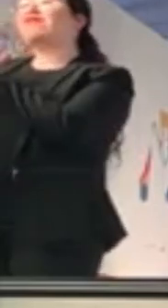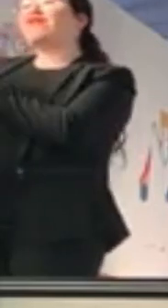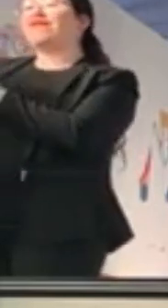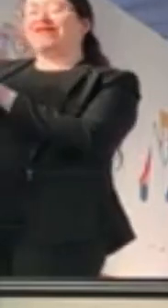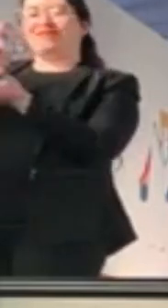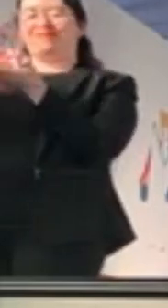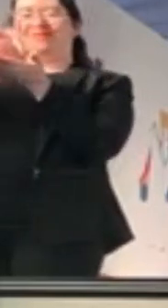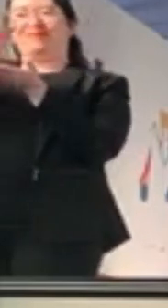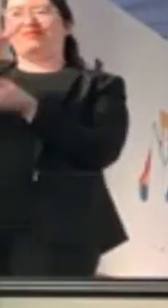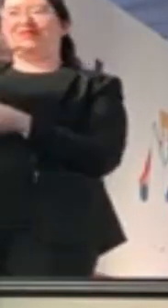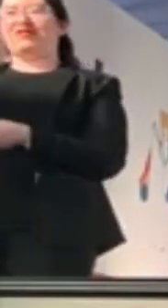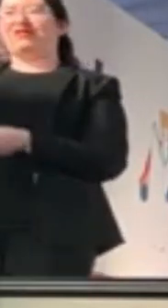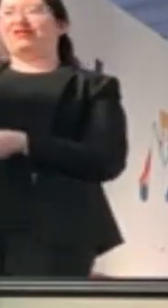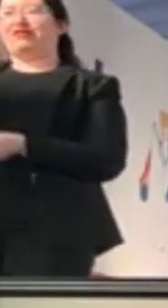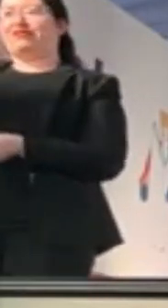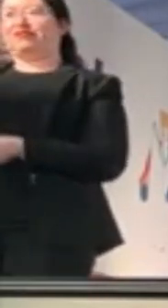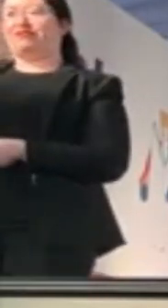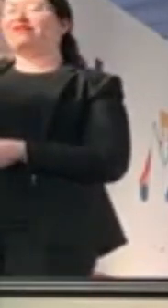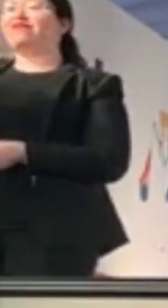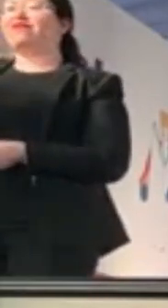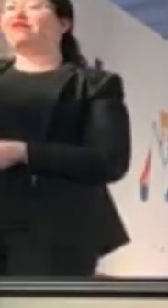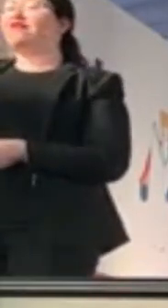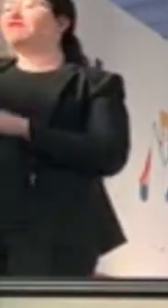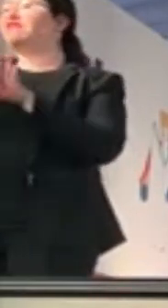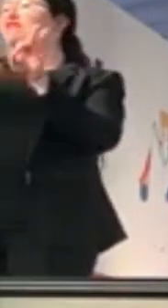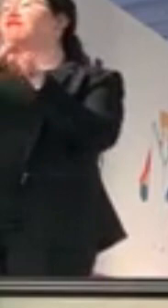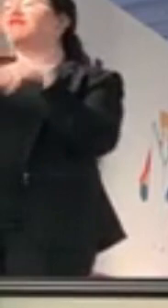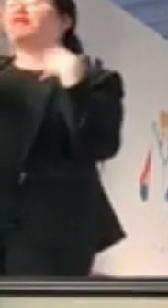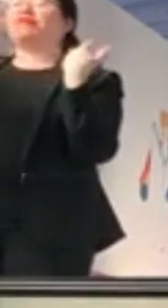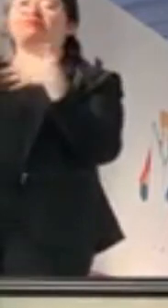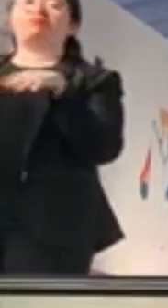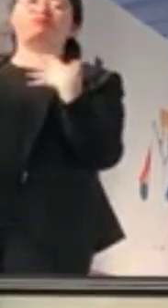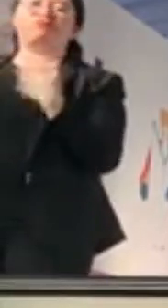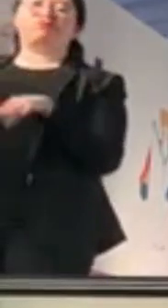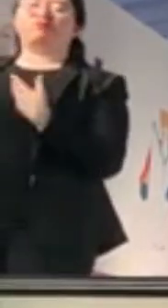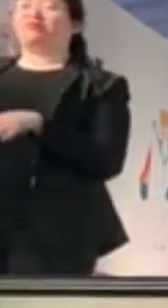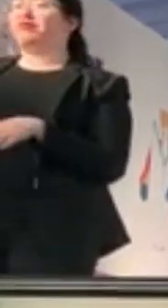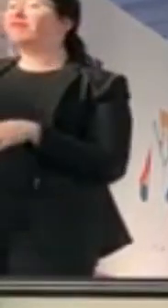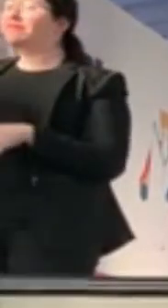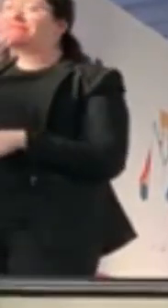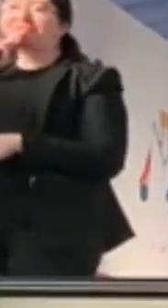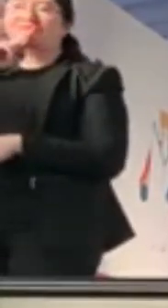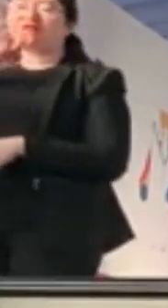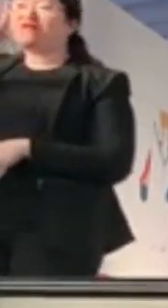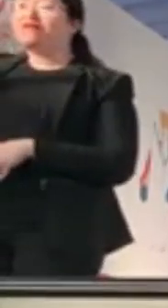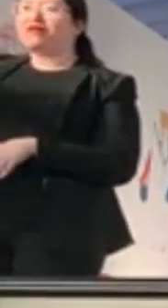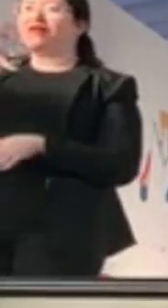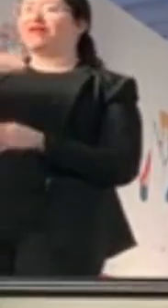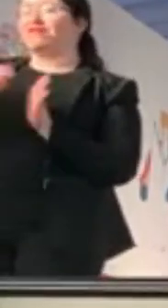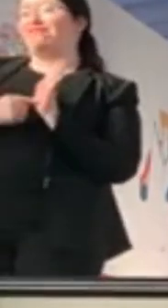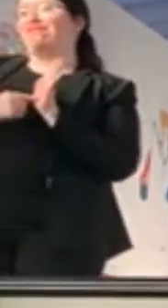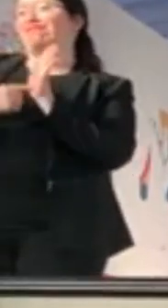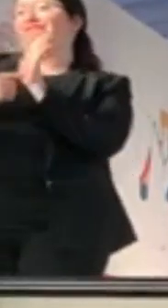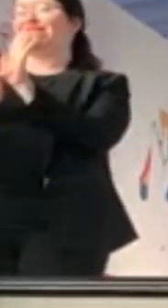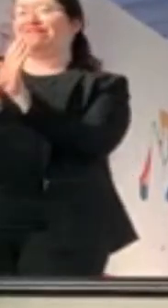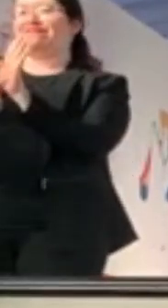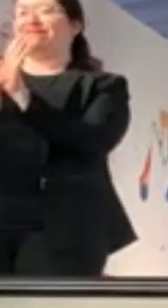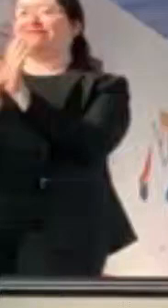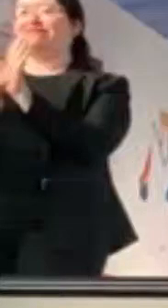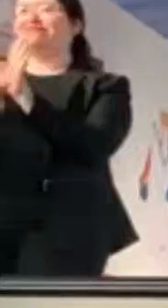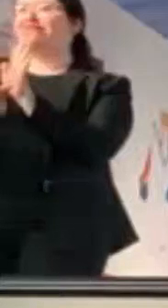agradecer a Arantxa Tirado ese extraordinario trabajo en ese libro que estamos presentando. Es